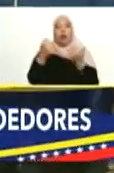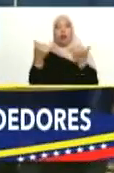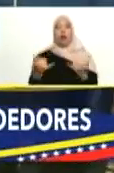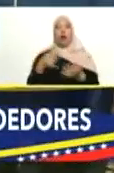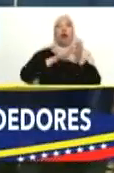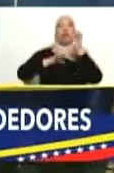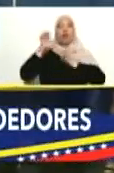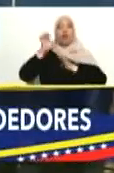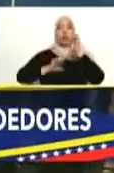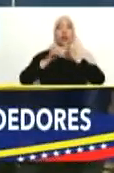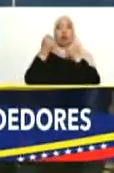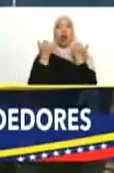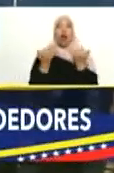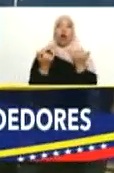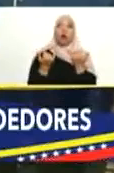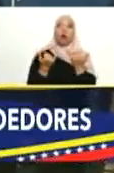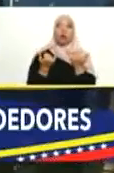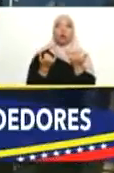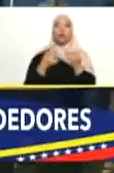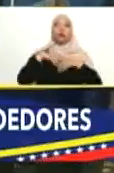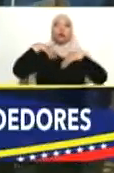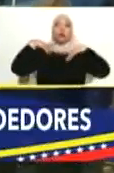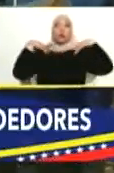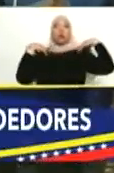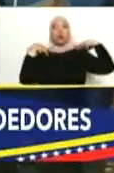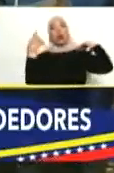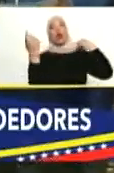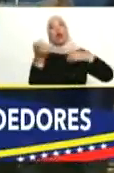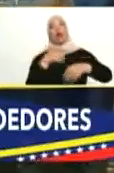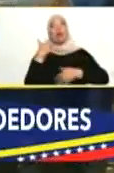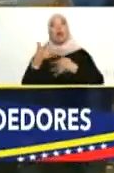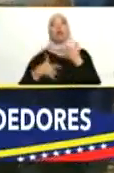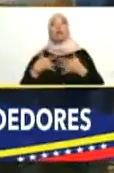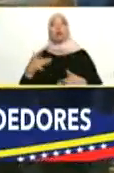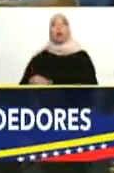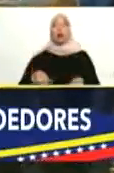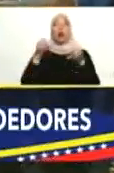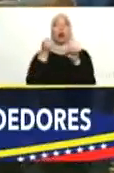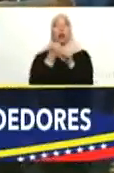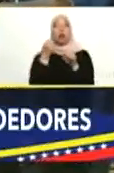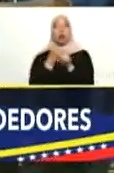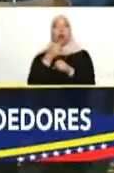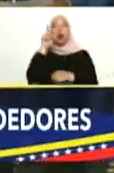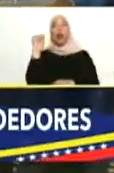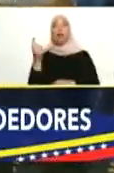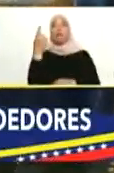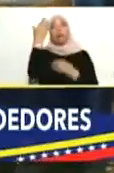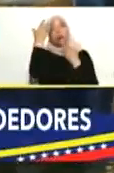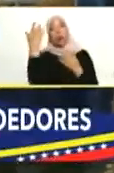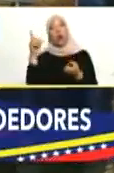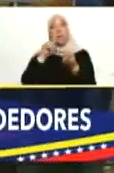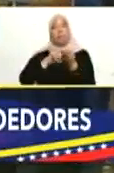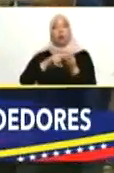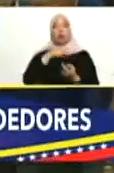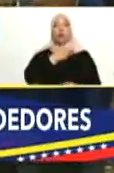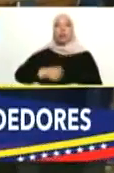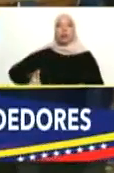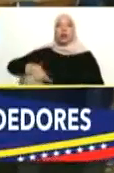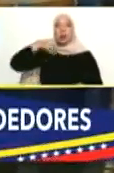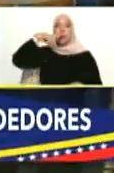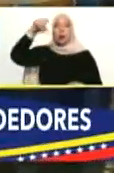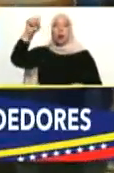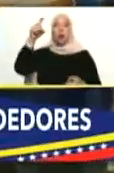balance recientemente en esta maravillosa jornada. Saludamos desde aquí a la primera combatiente, Cilia Flores, a nuestro